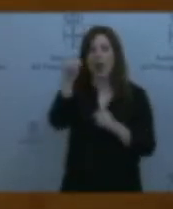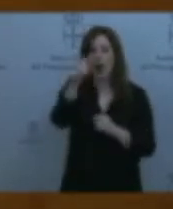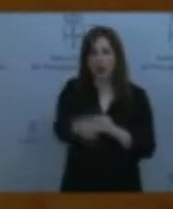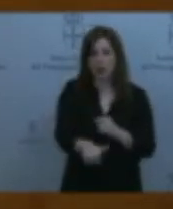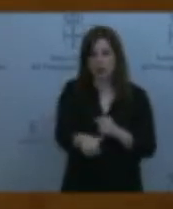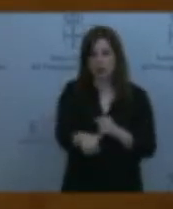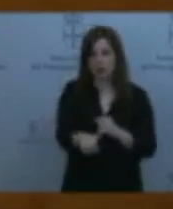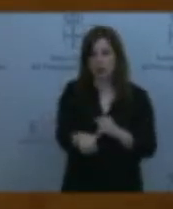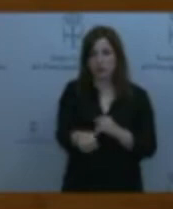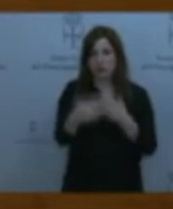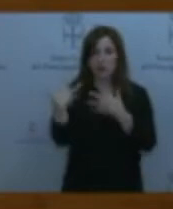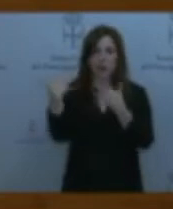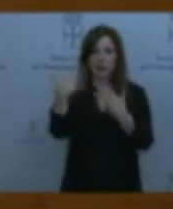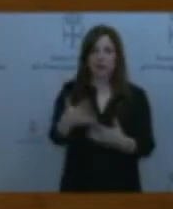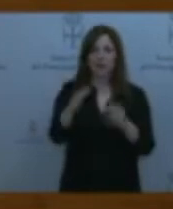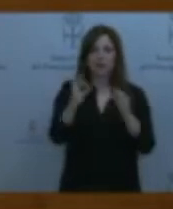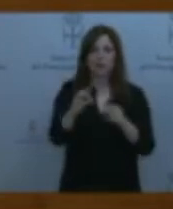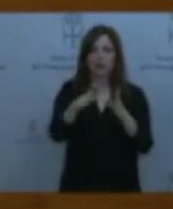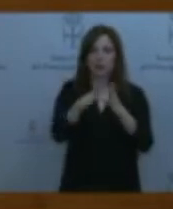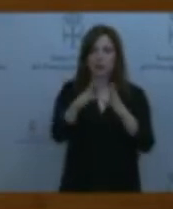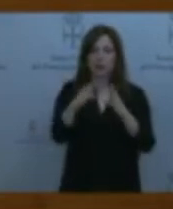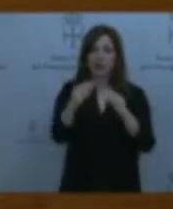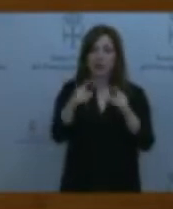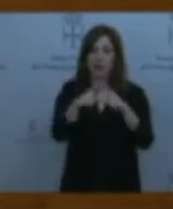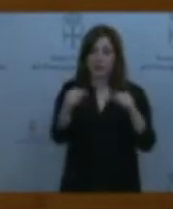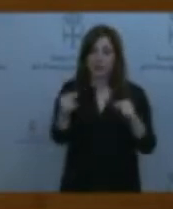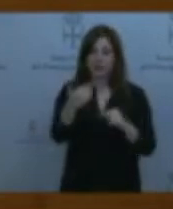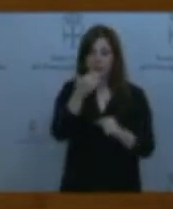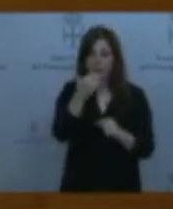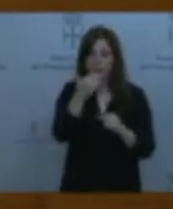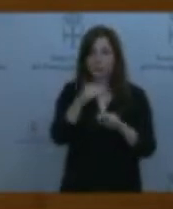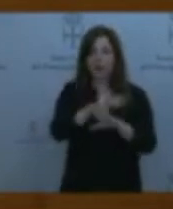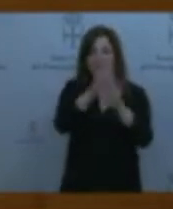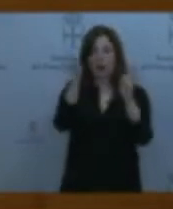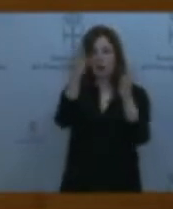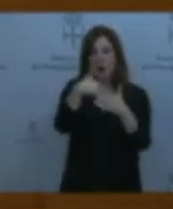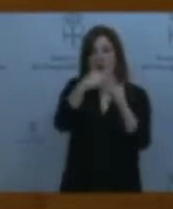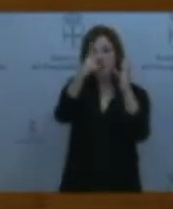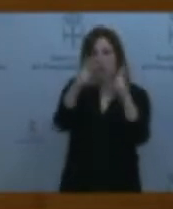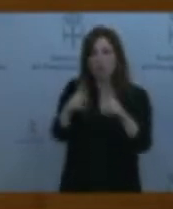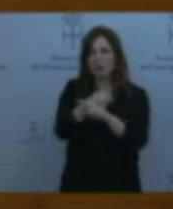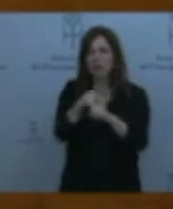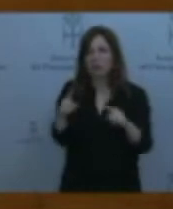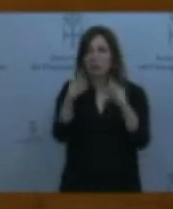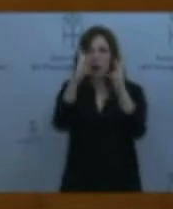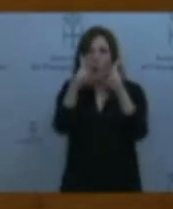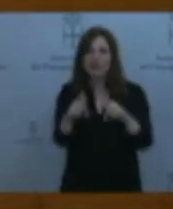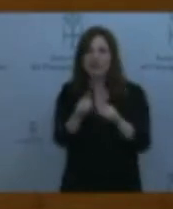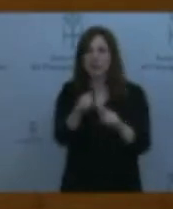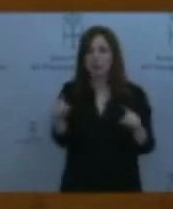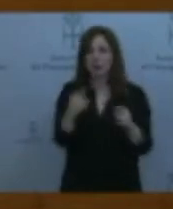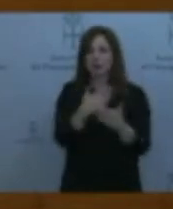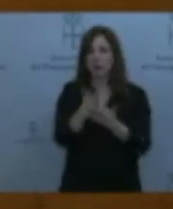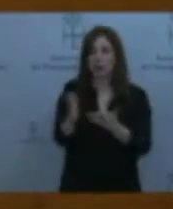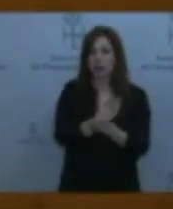décadas, por Cajastur, que no está claro ni el número, ni la cuantía, ni la separación que se ha hecho,